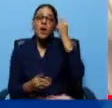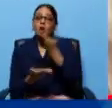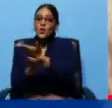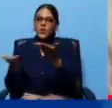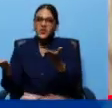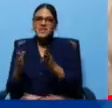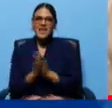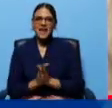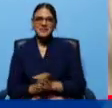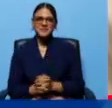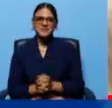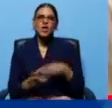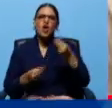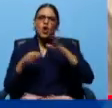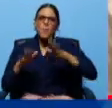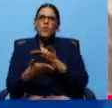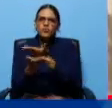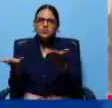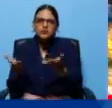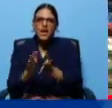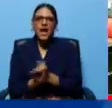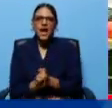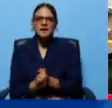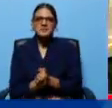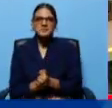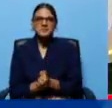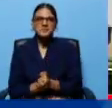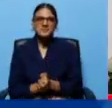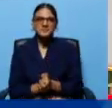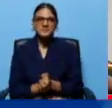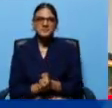Buenos días. ¿Cómo están?